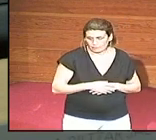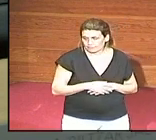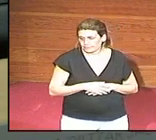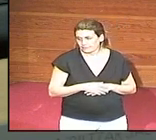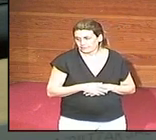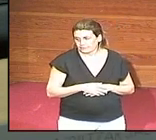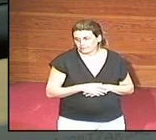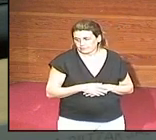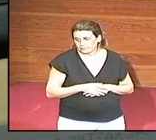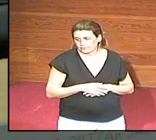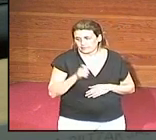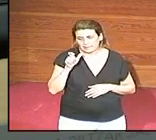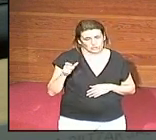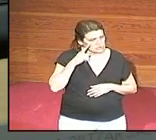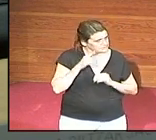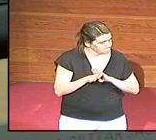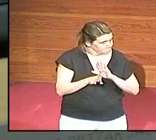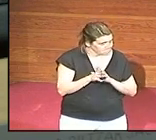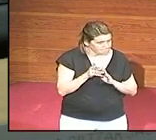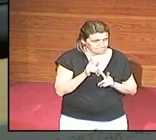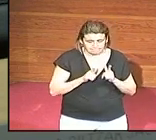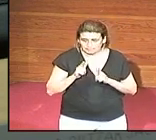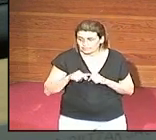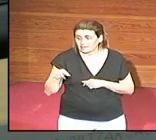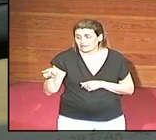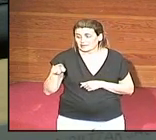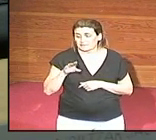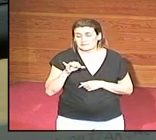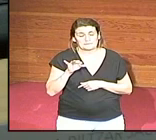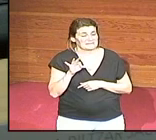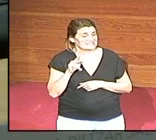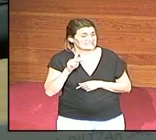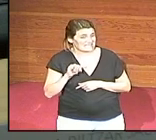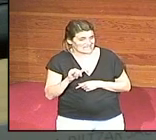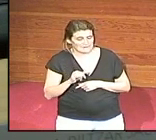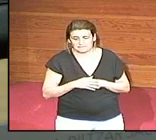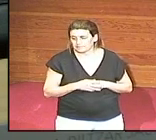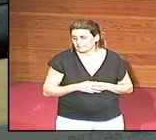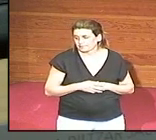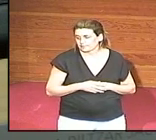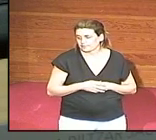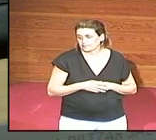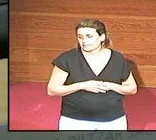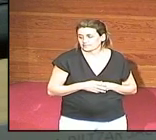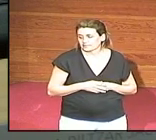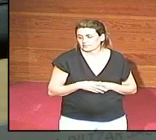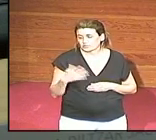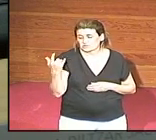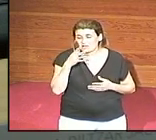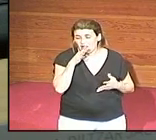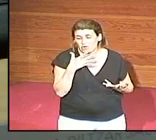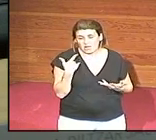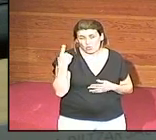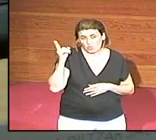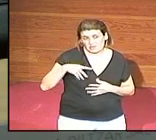se sigue casando. Esto es Piski. El Piski, pues deben de llevar ahora un mes